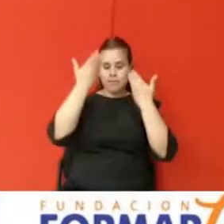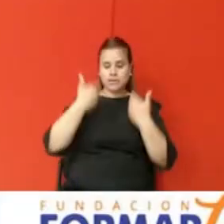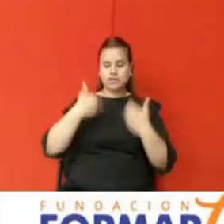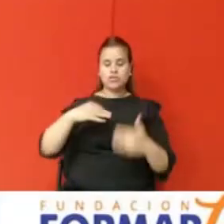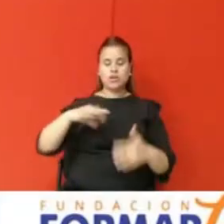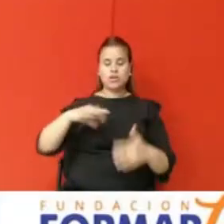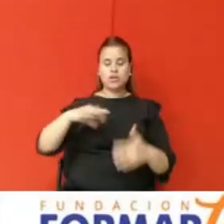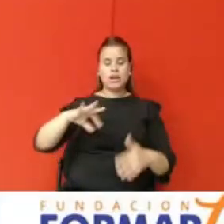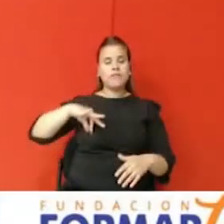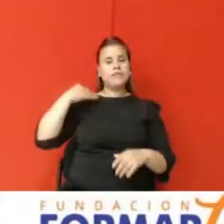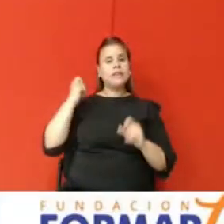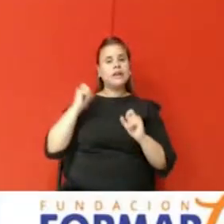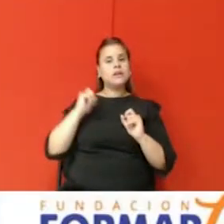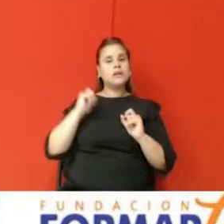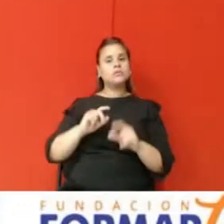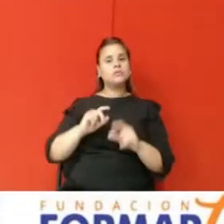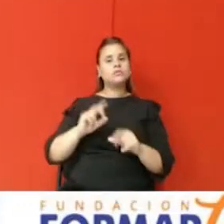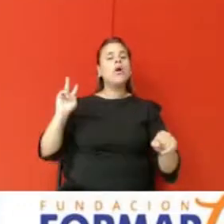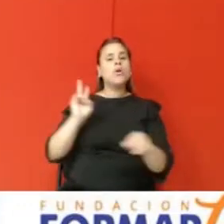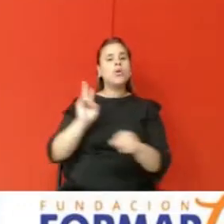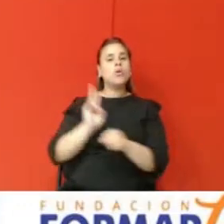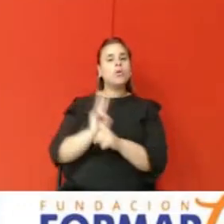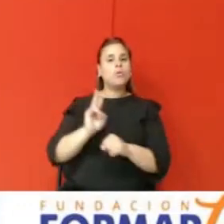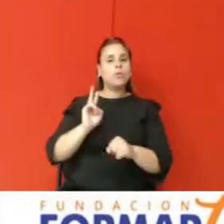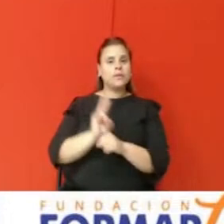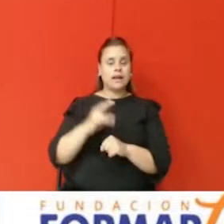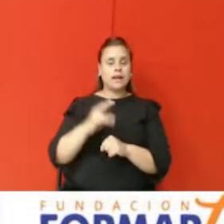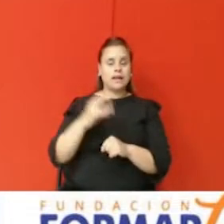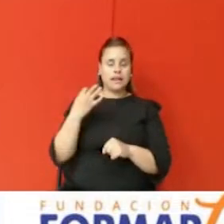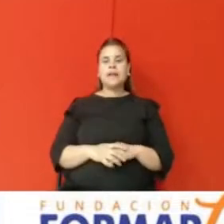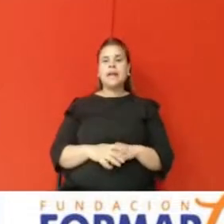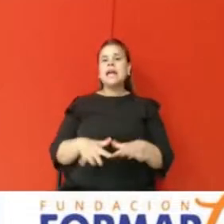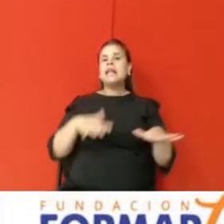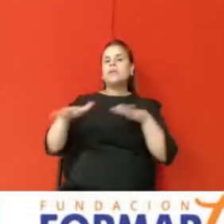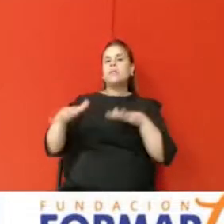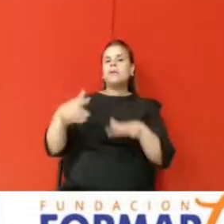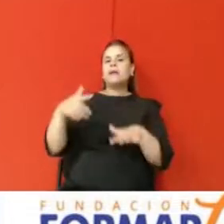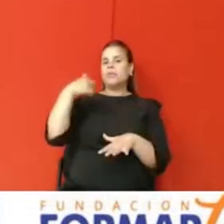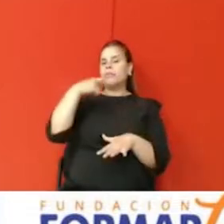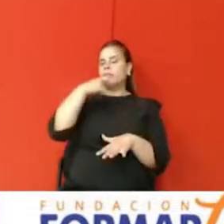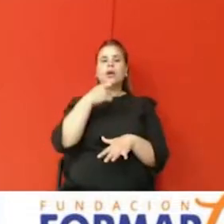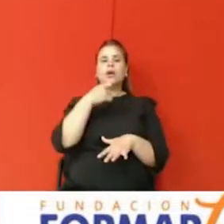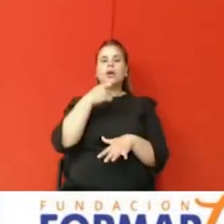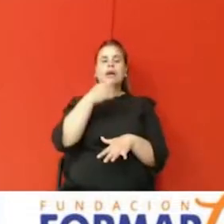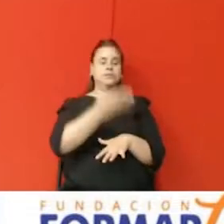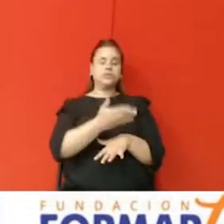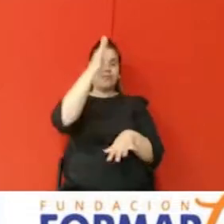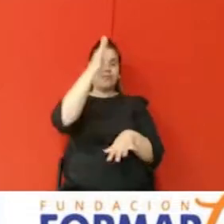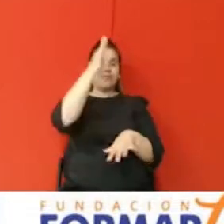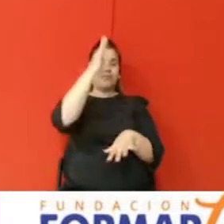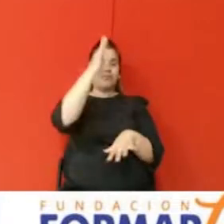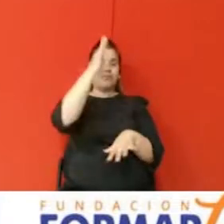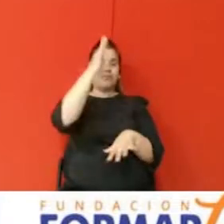una evaluación del alta del paciente, cuando ya lo sacamos de terapia intensiva